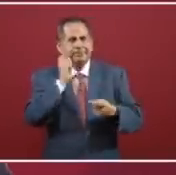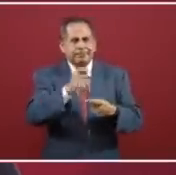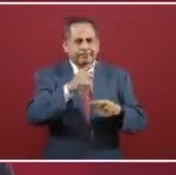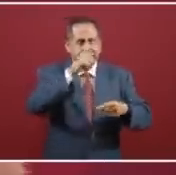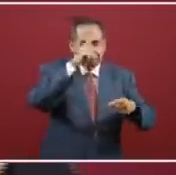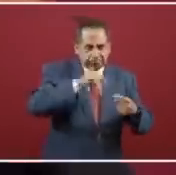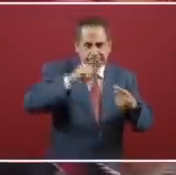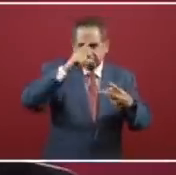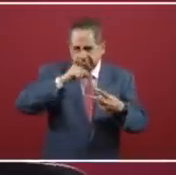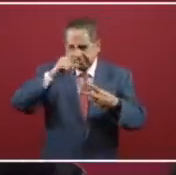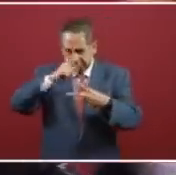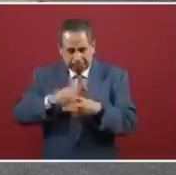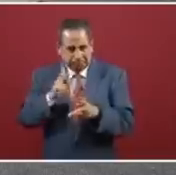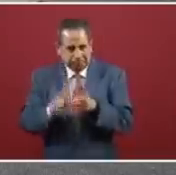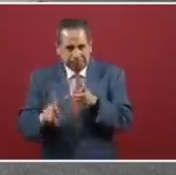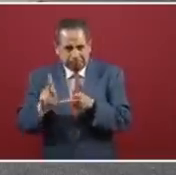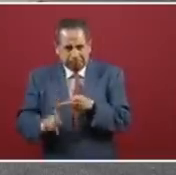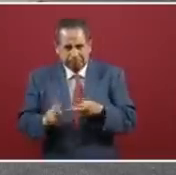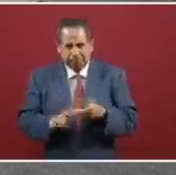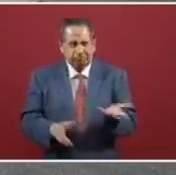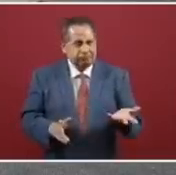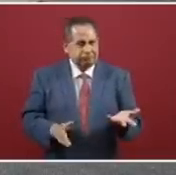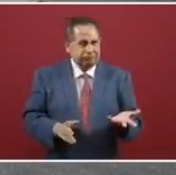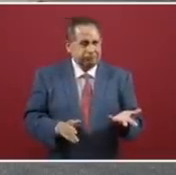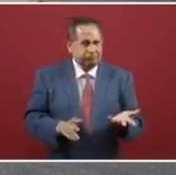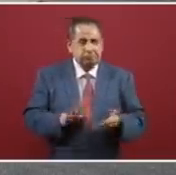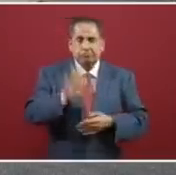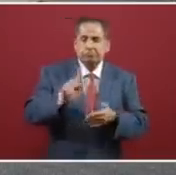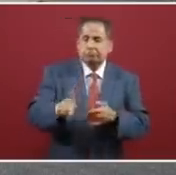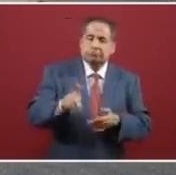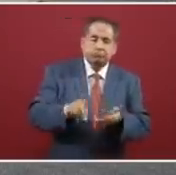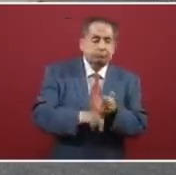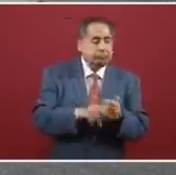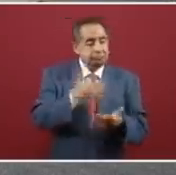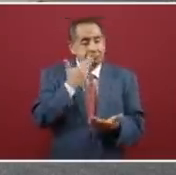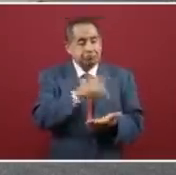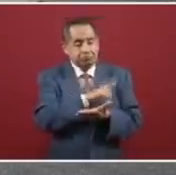2a en apariencia legal